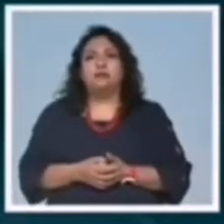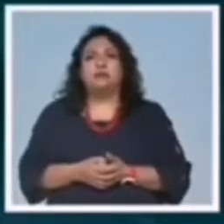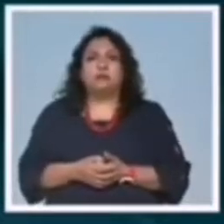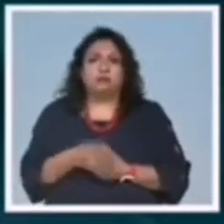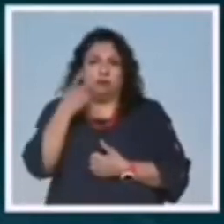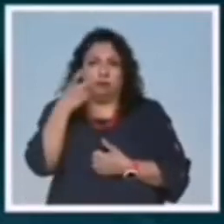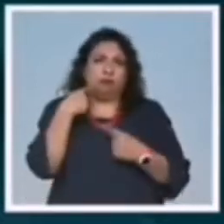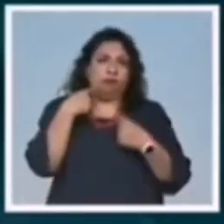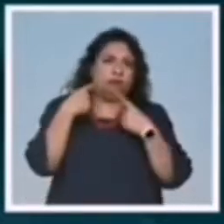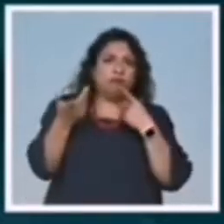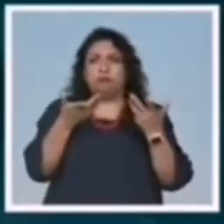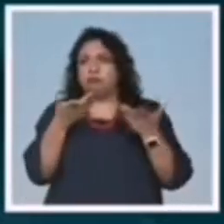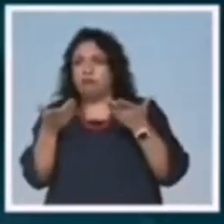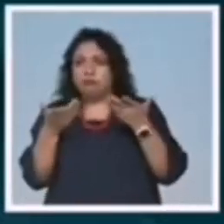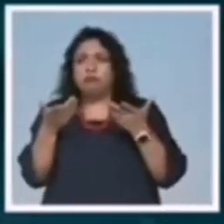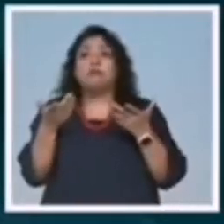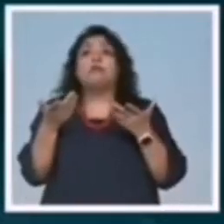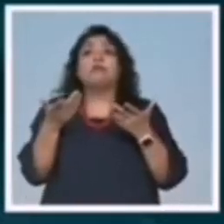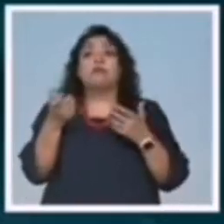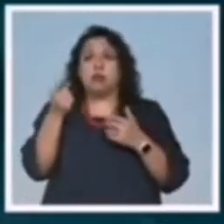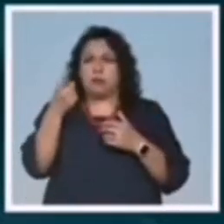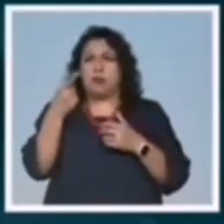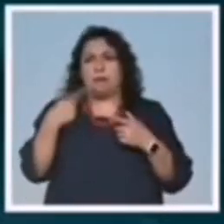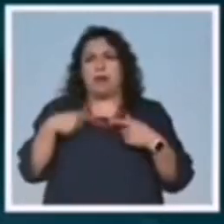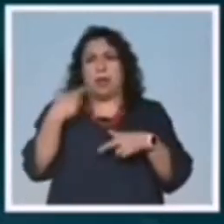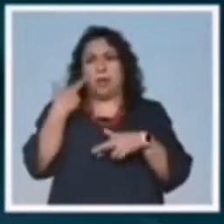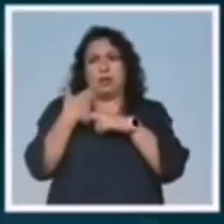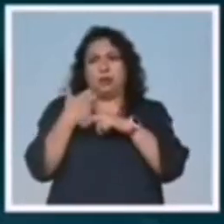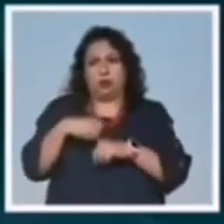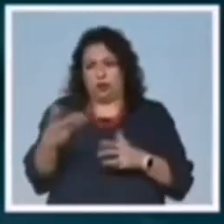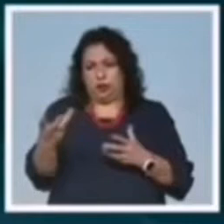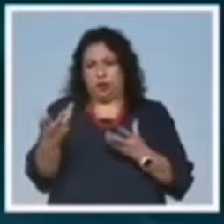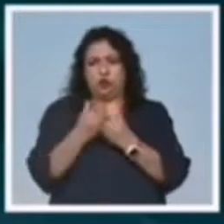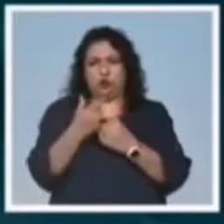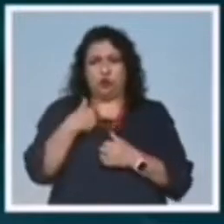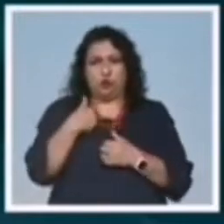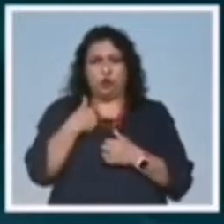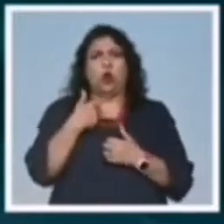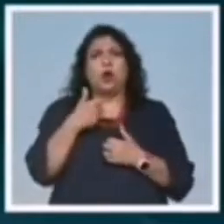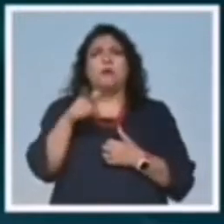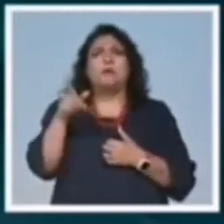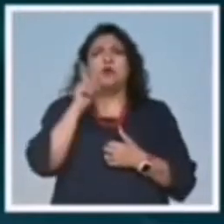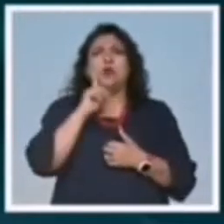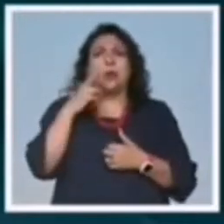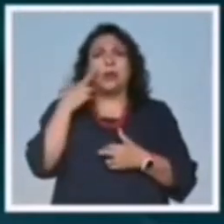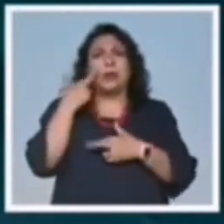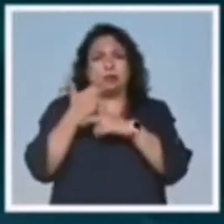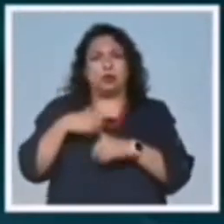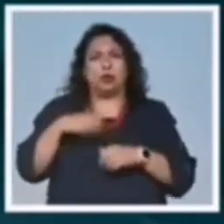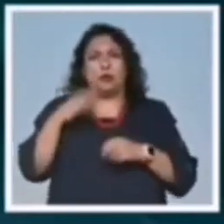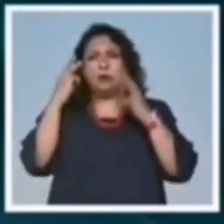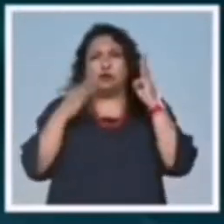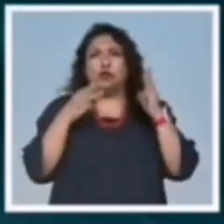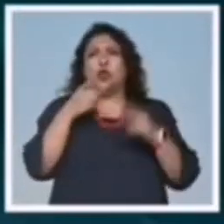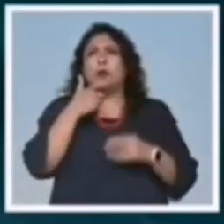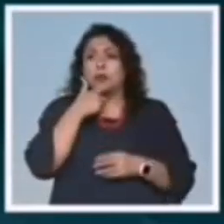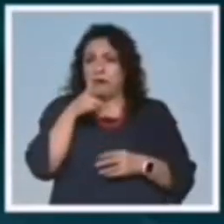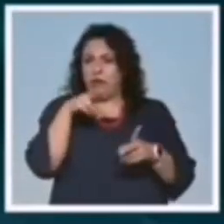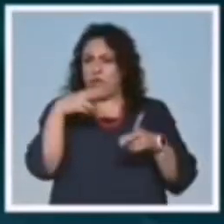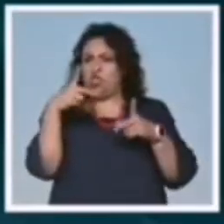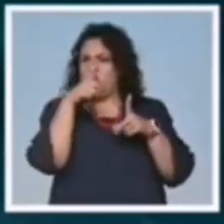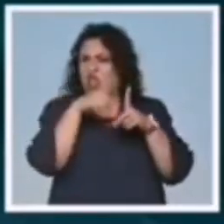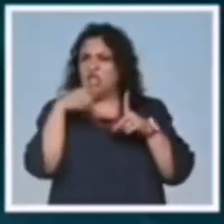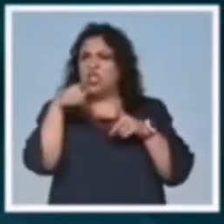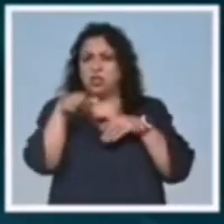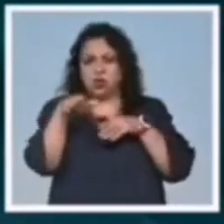en toda esta discusión, y las propias curadoras con las que yo trabajé, la propia curadora del Museo Británico, pues tiene una visión muy crítica